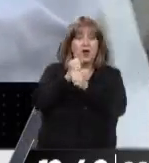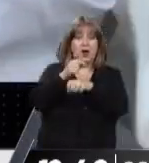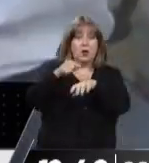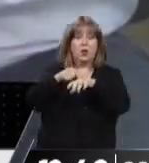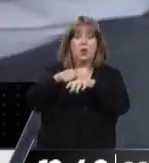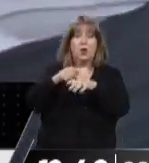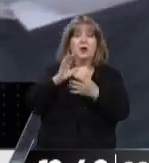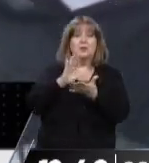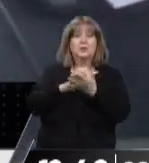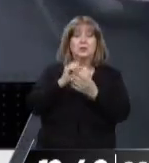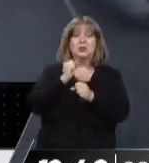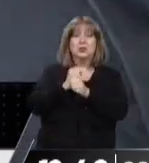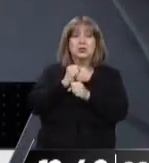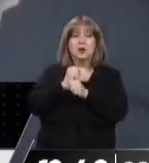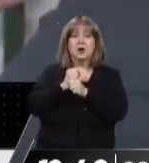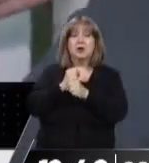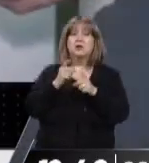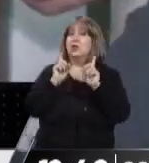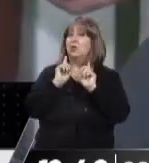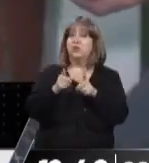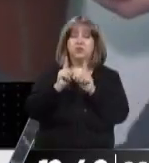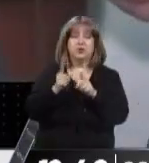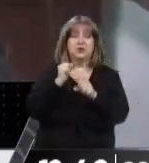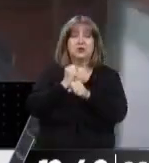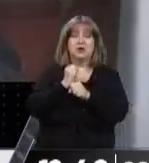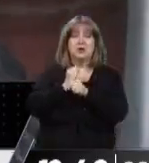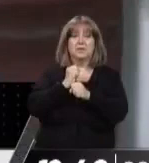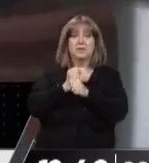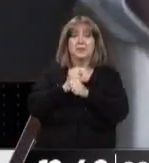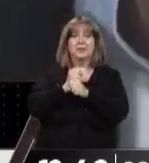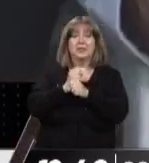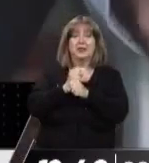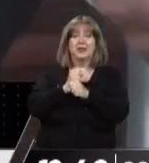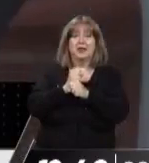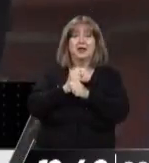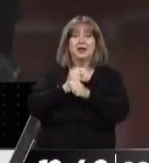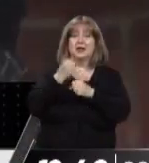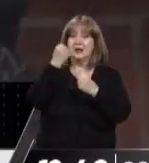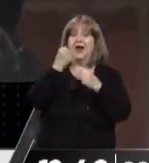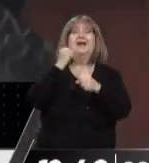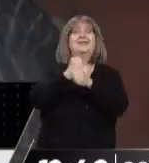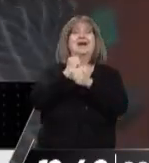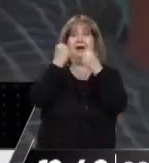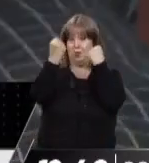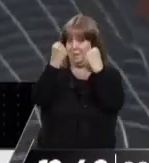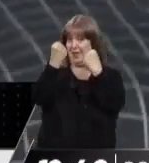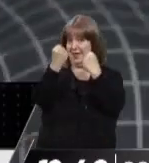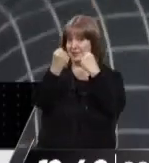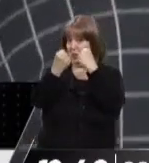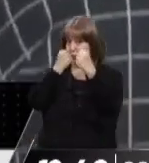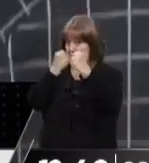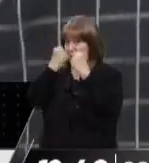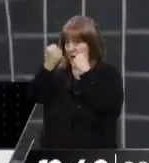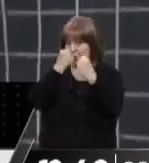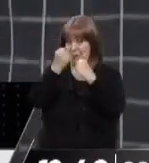acá, Julia? Y todavía trabajo. Seguís haciendo hay cosas. Piña también. También. Claro, trabajo y piña. Piña sí, si no se porta bien.